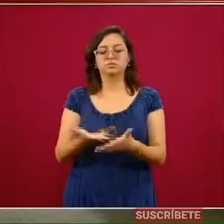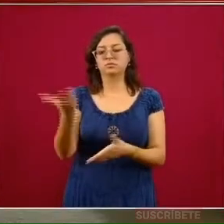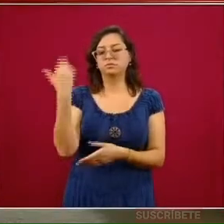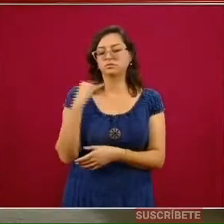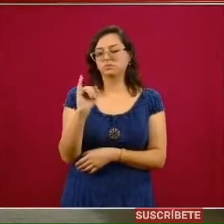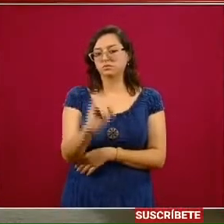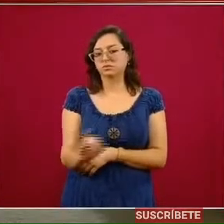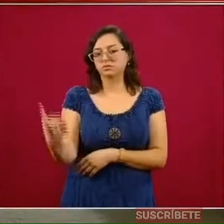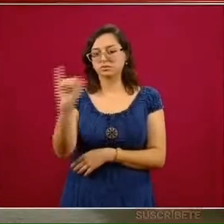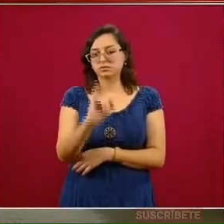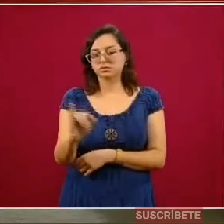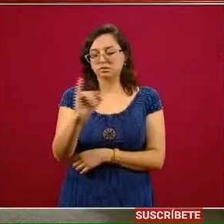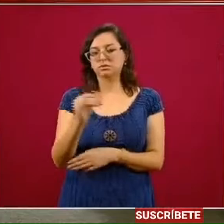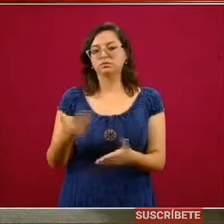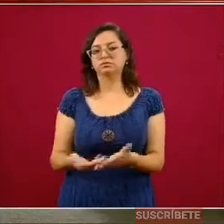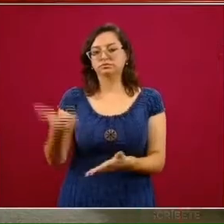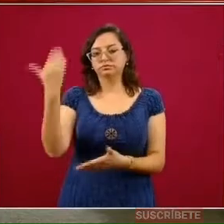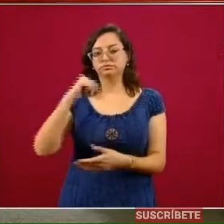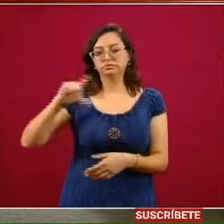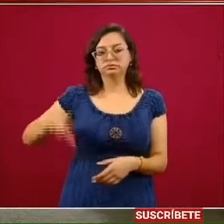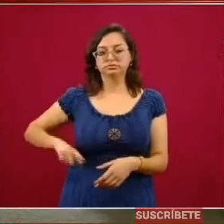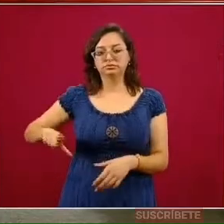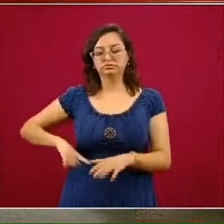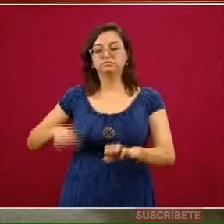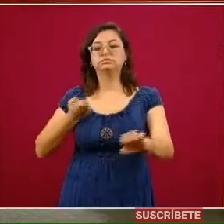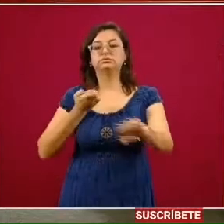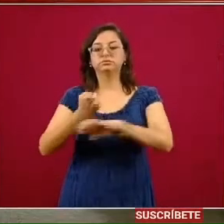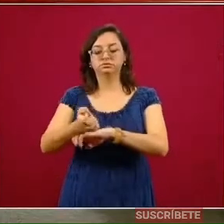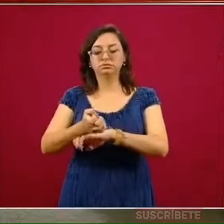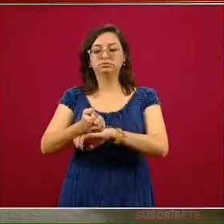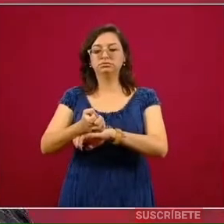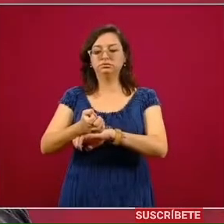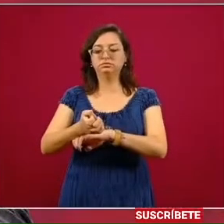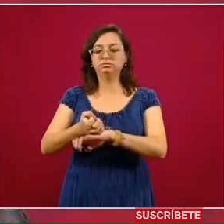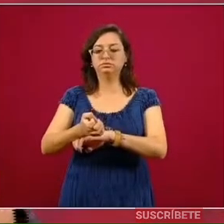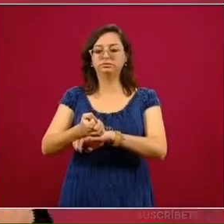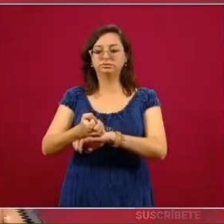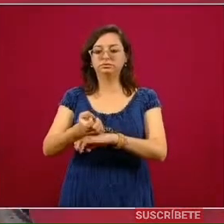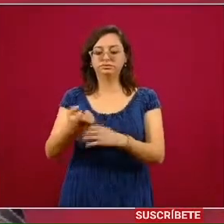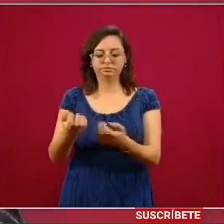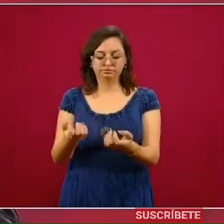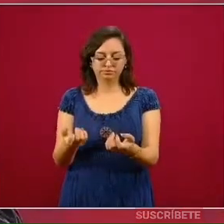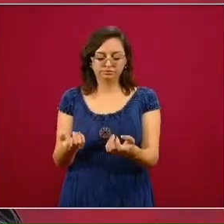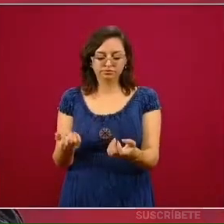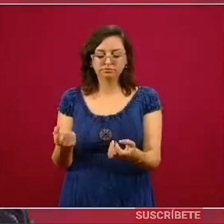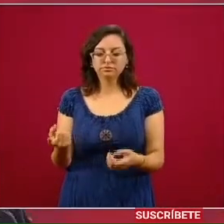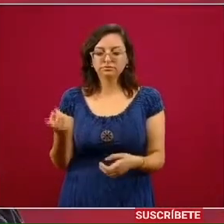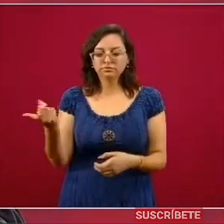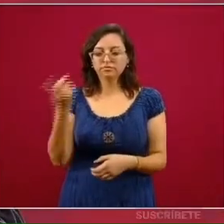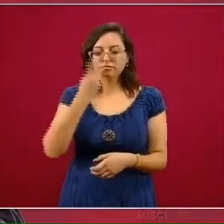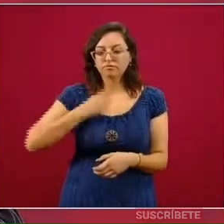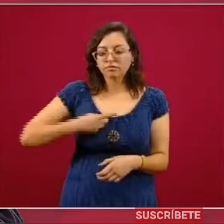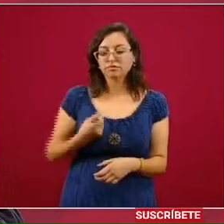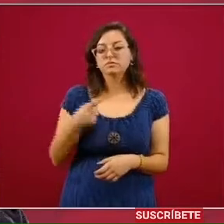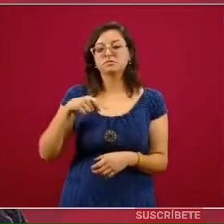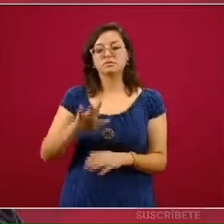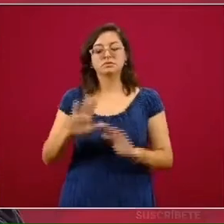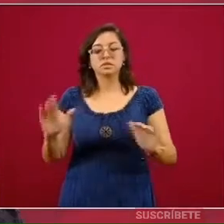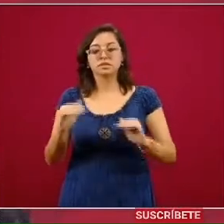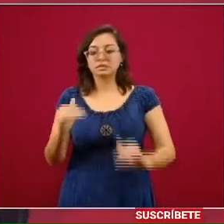jueves antepasado, el gobierno del estado nos hizo de conocimiento que estaba llegando al límite de